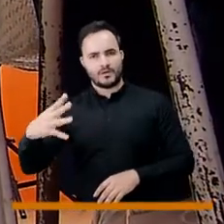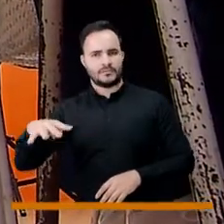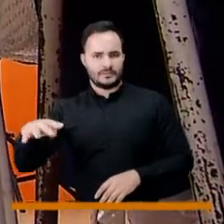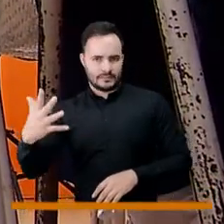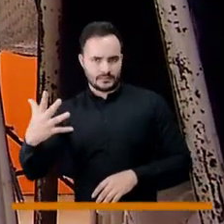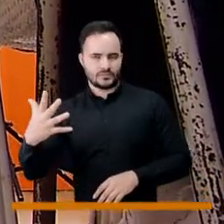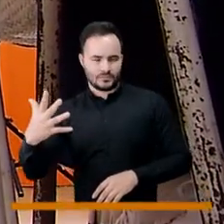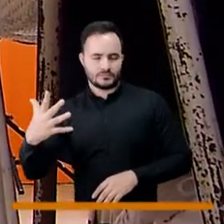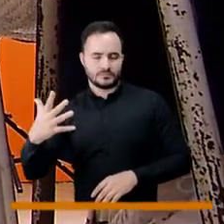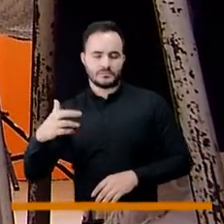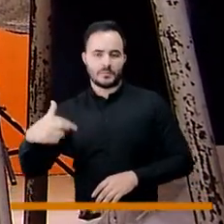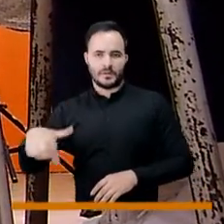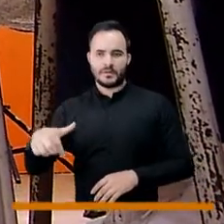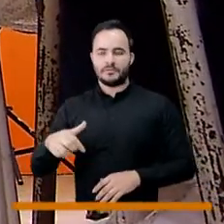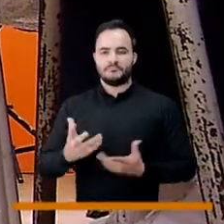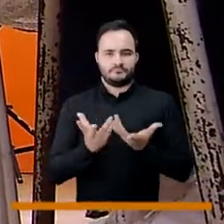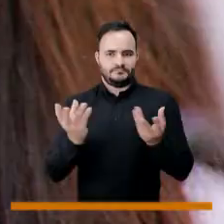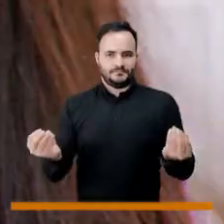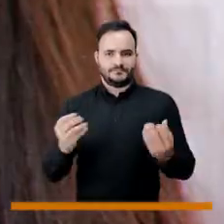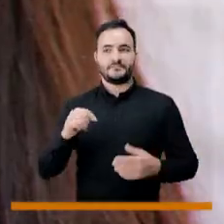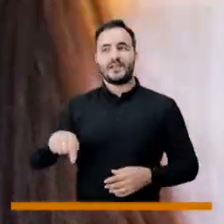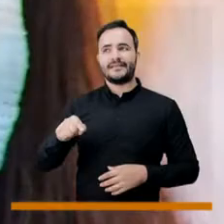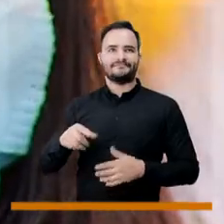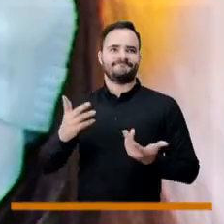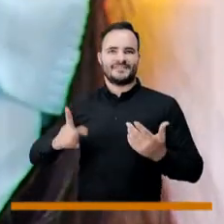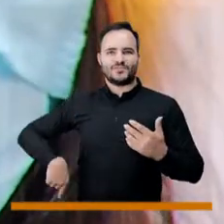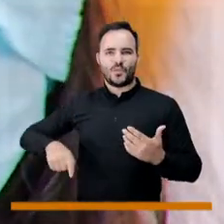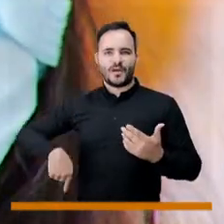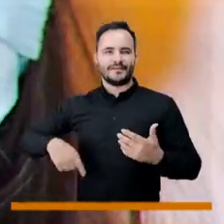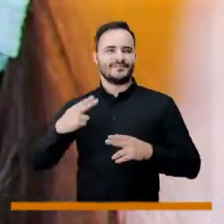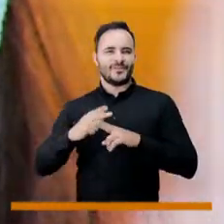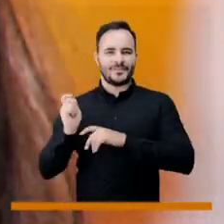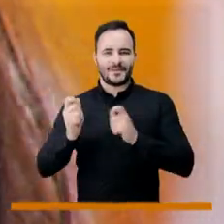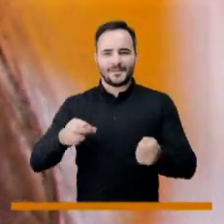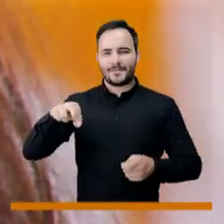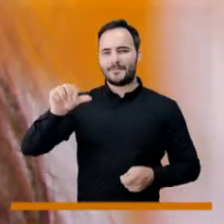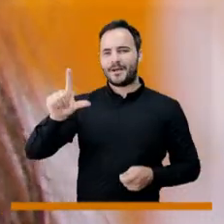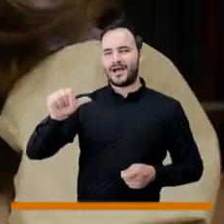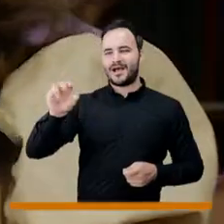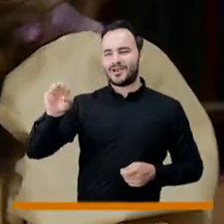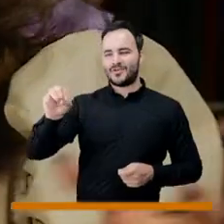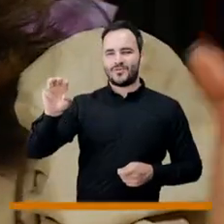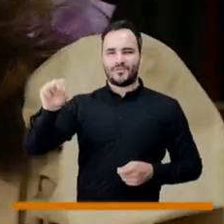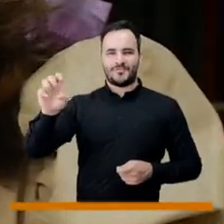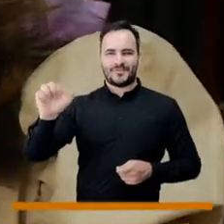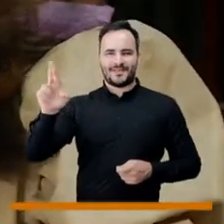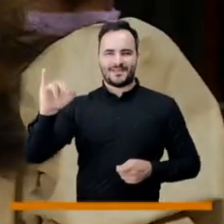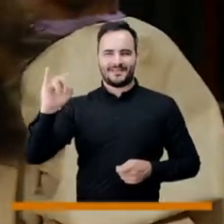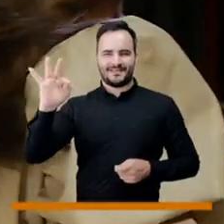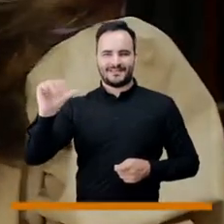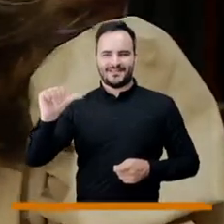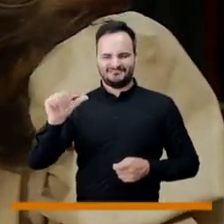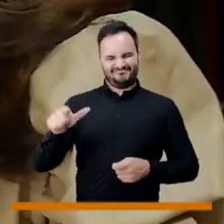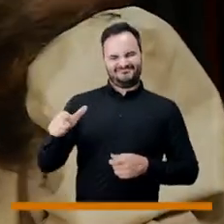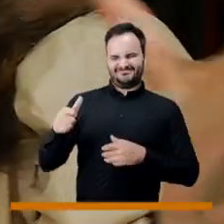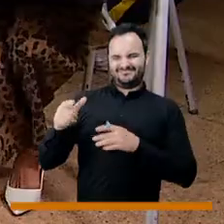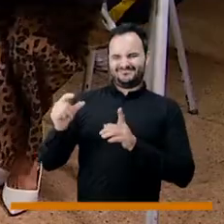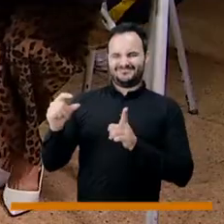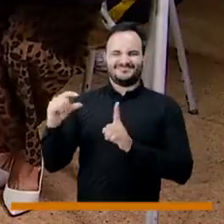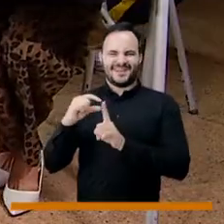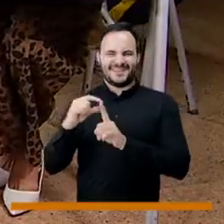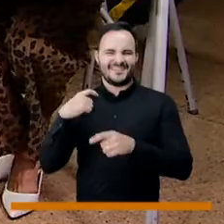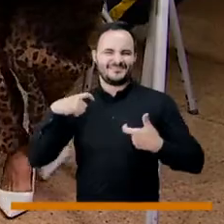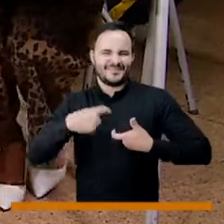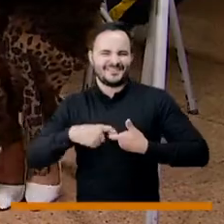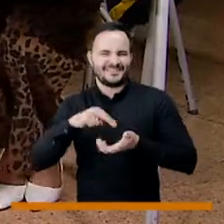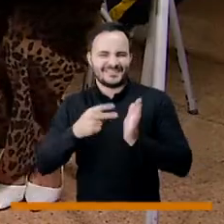la verdad que es una escuelita que le decimos la palomera y porque le decimos la palmerita porque como se pueden dar cuenta es